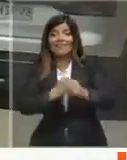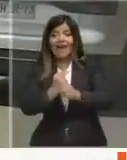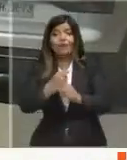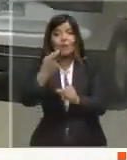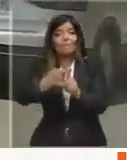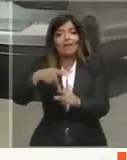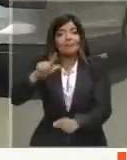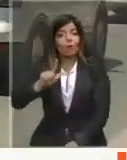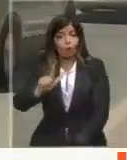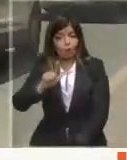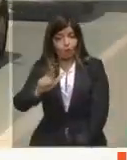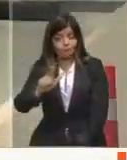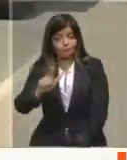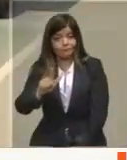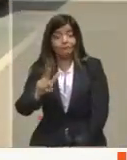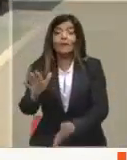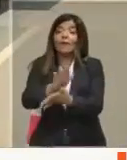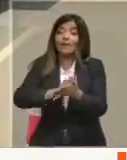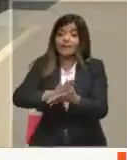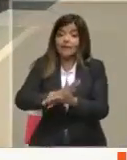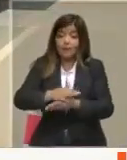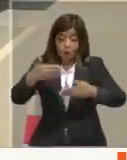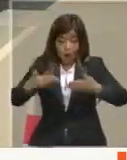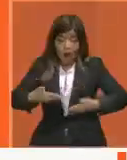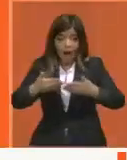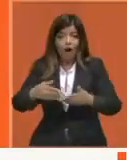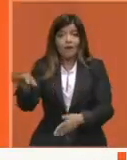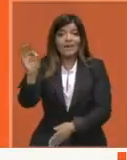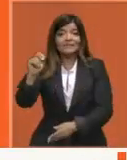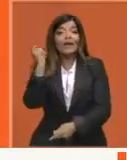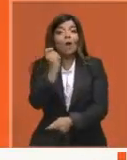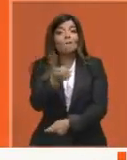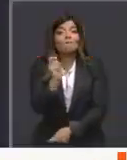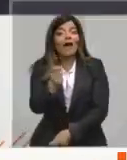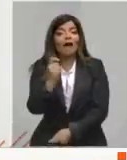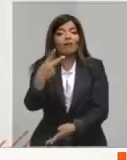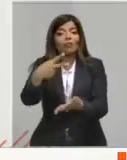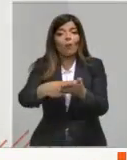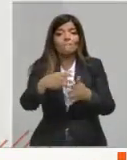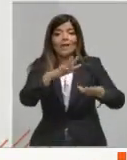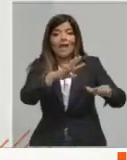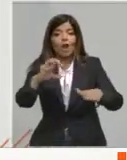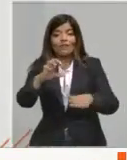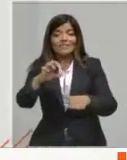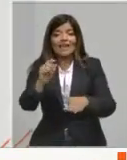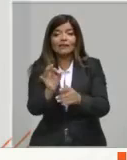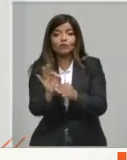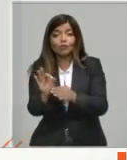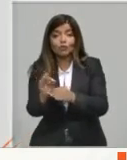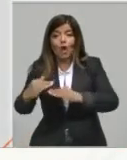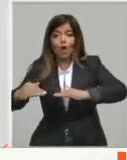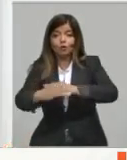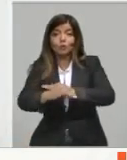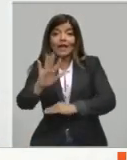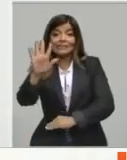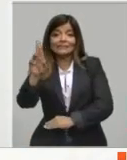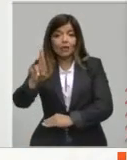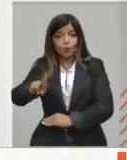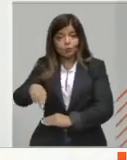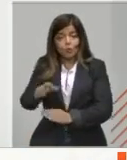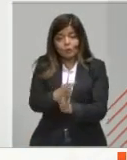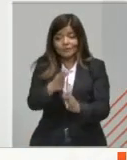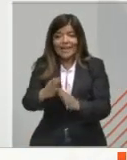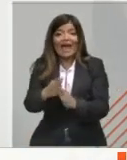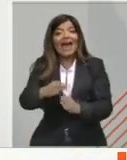julio. Por ejemplo, si hasta este sábado usted pagaba 2.900 pesos en algún troncal de la Ruta 5 Sur entre Santiago